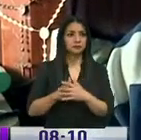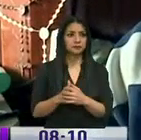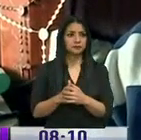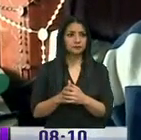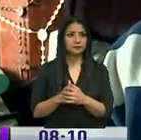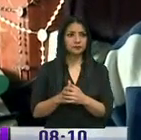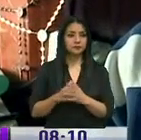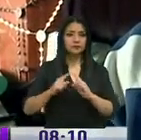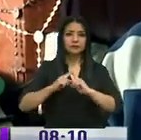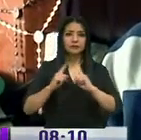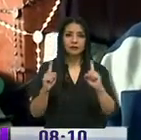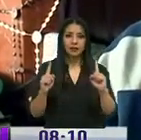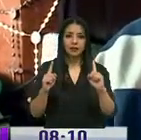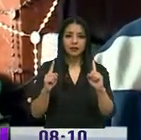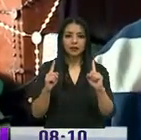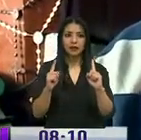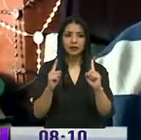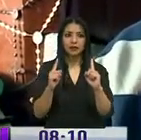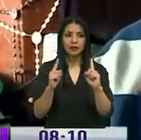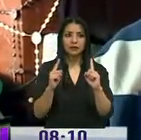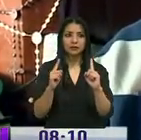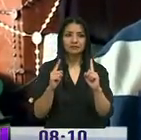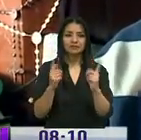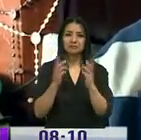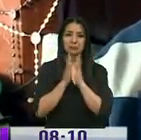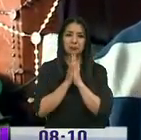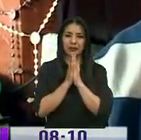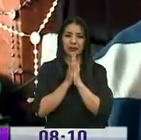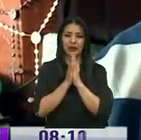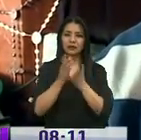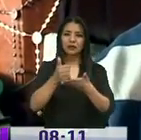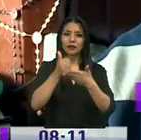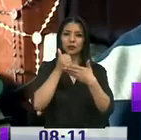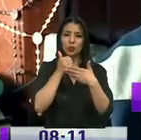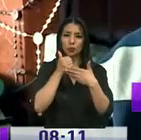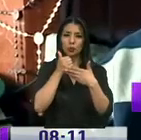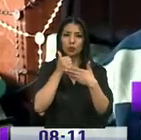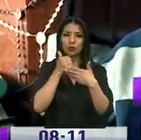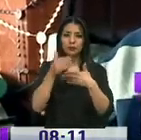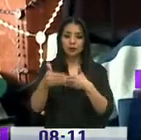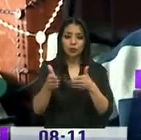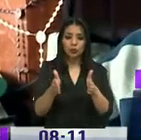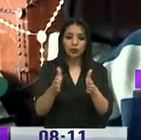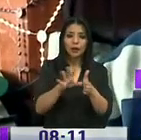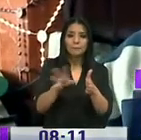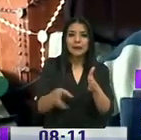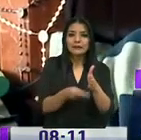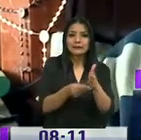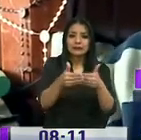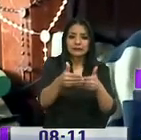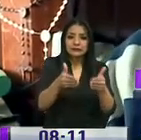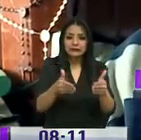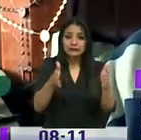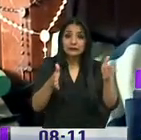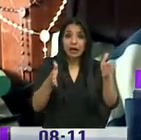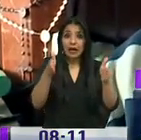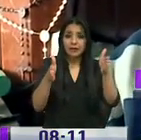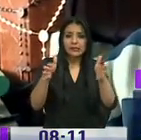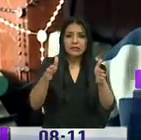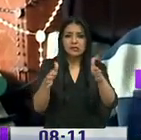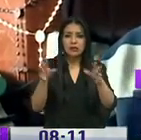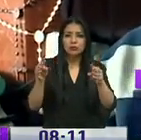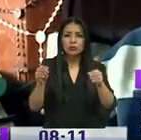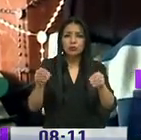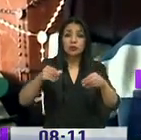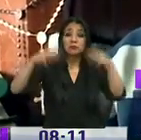sí estamos, como le digo, igual no querría que nos ayuden es para tratar de hacer un cuartito. ¿Por qué? Porque las tablitas ya se están humedeciendo